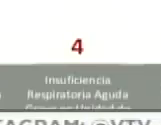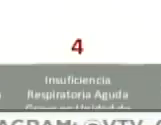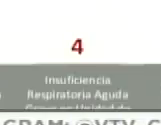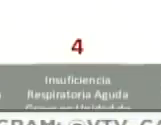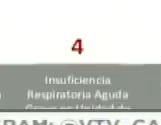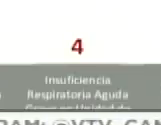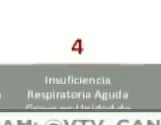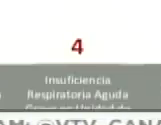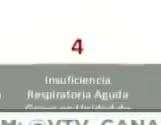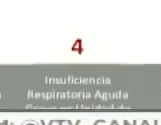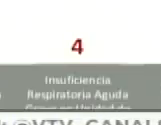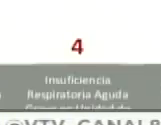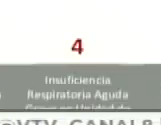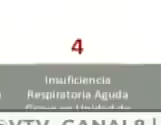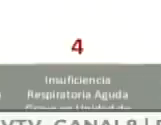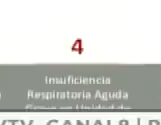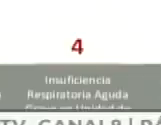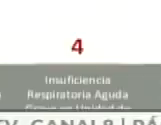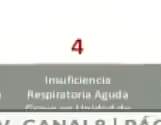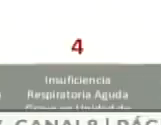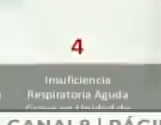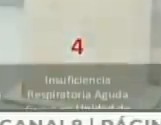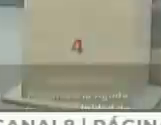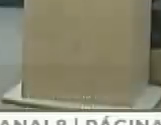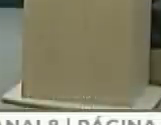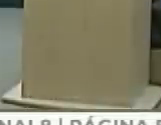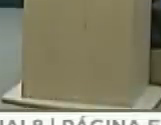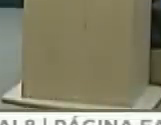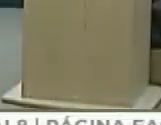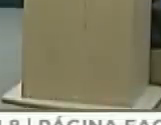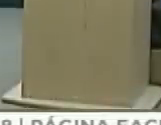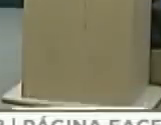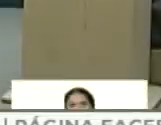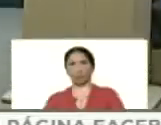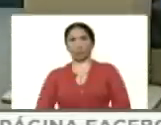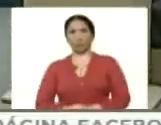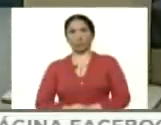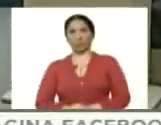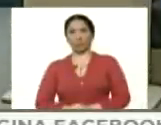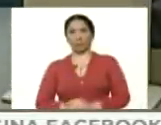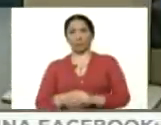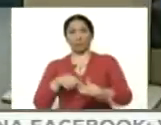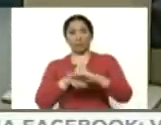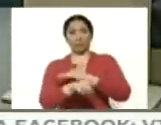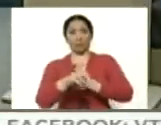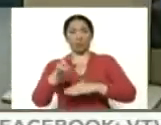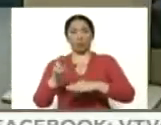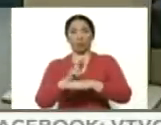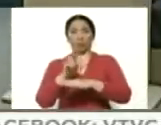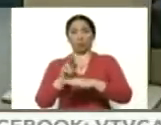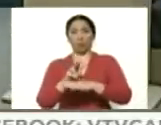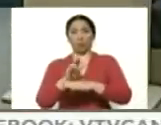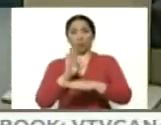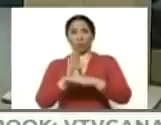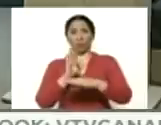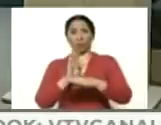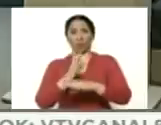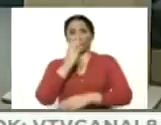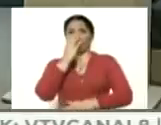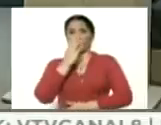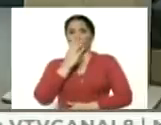respiratoria aguda moderada y 4 personas están ingresadas en la unidad de cuidados intensivos por presentar